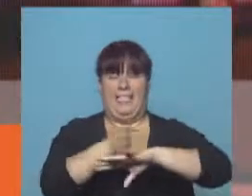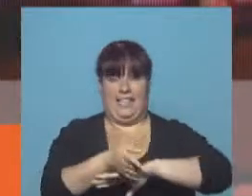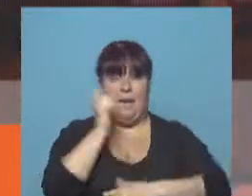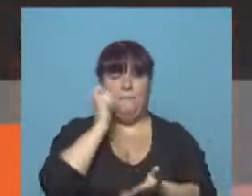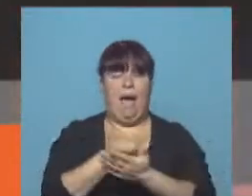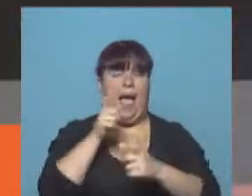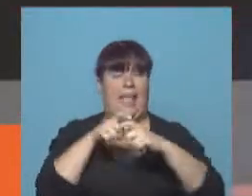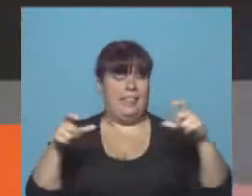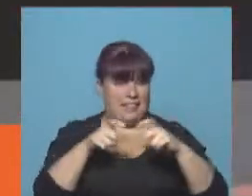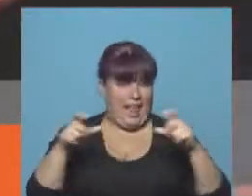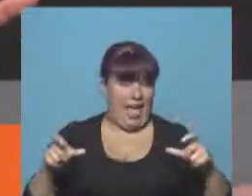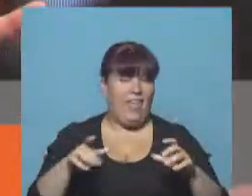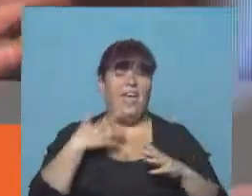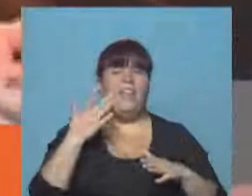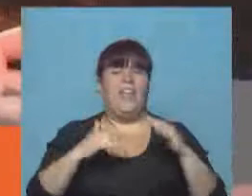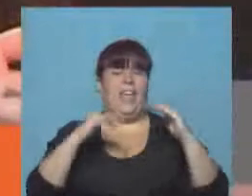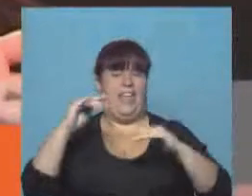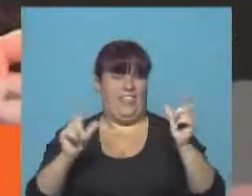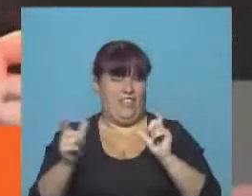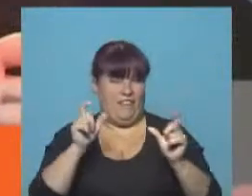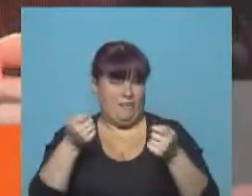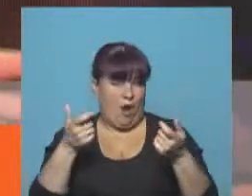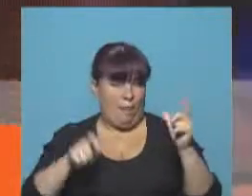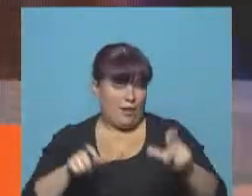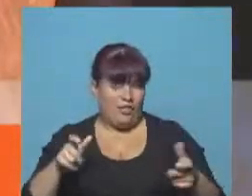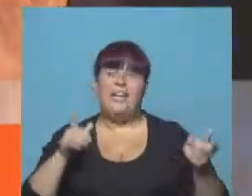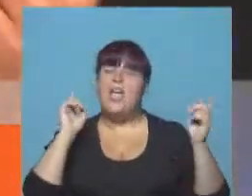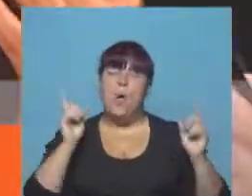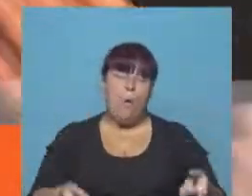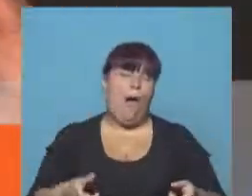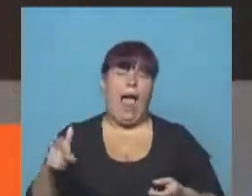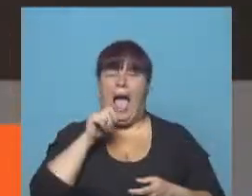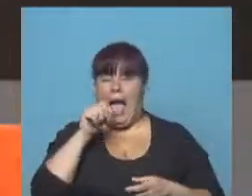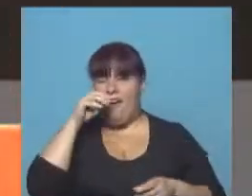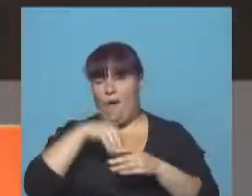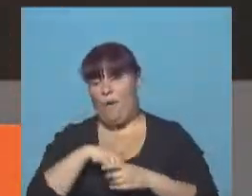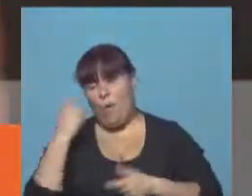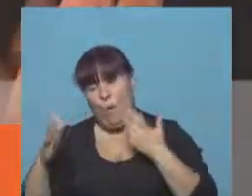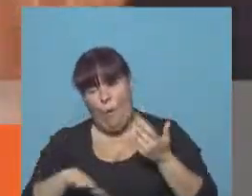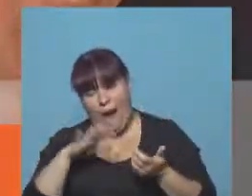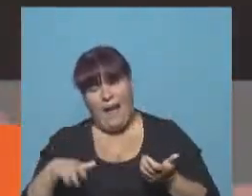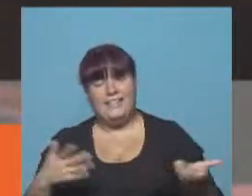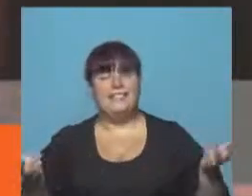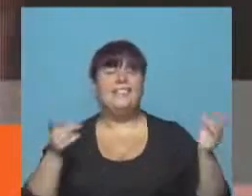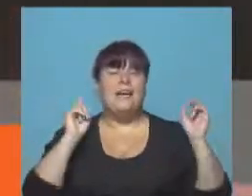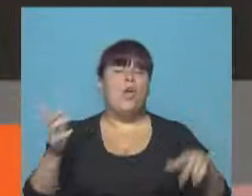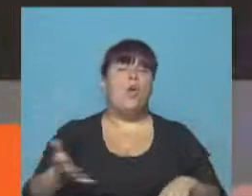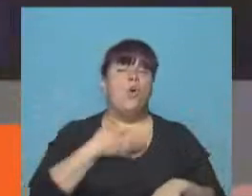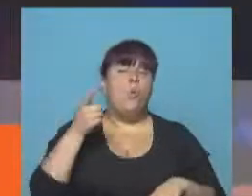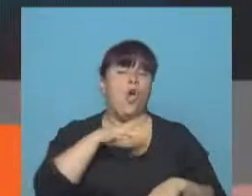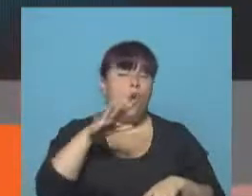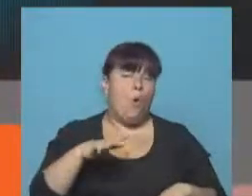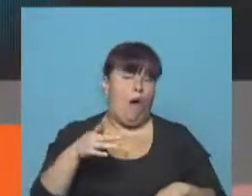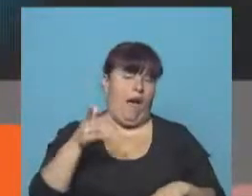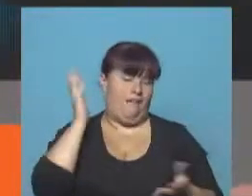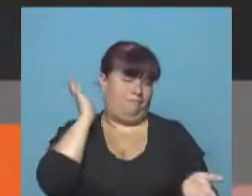pagan la entrada, estamos hablando de escalas muy pequeñas de personas. De todas formas, que haya el alcohol adentro además, de un lugar. Y al propietario de ese lugar le